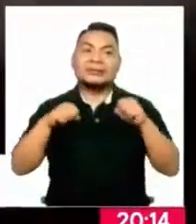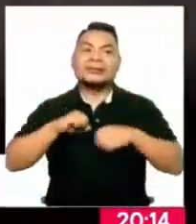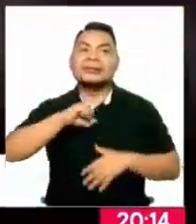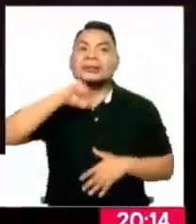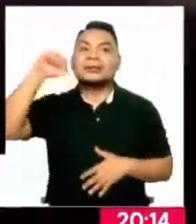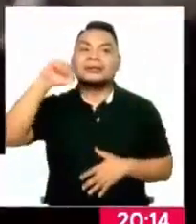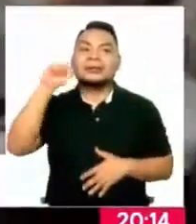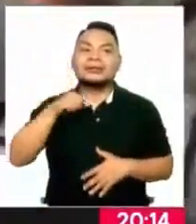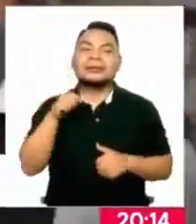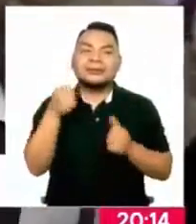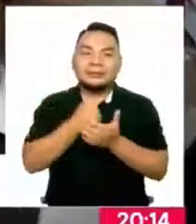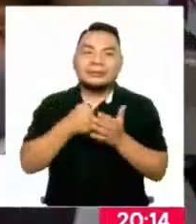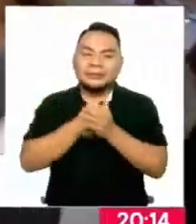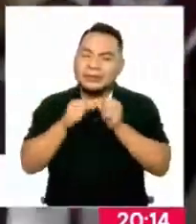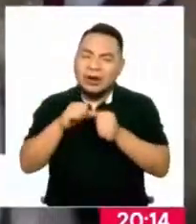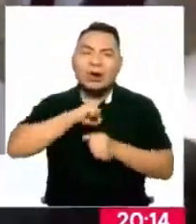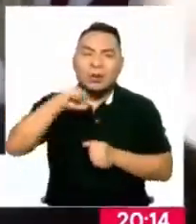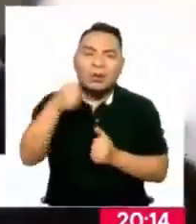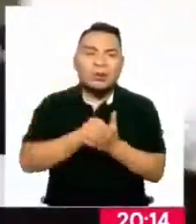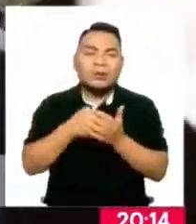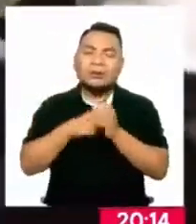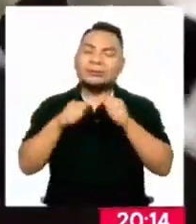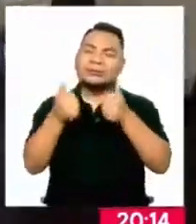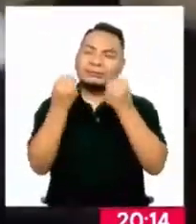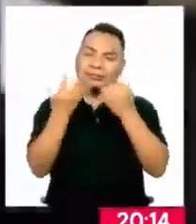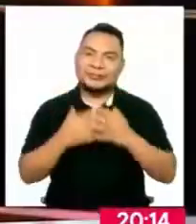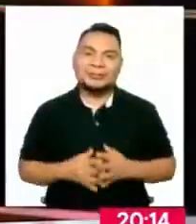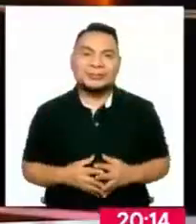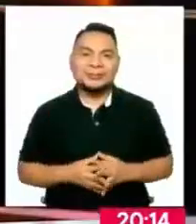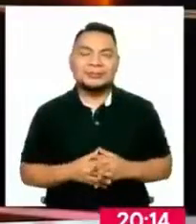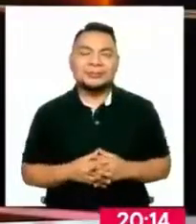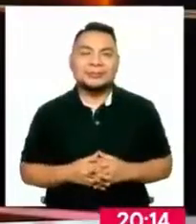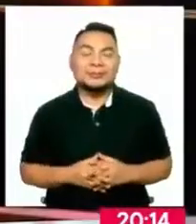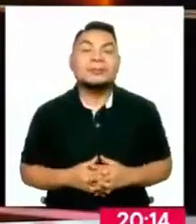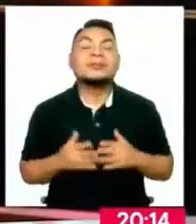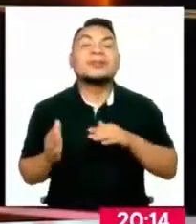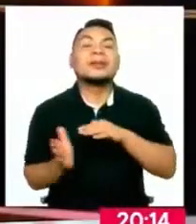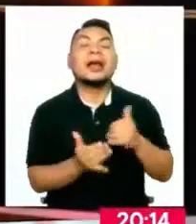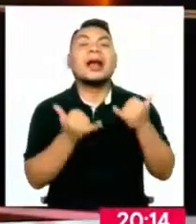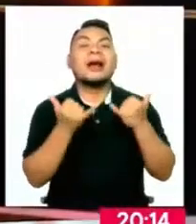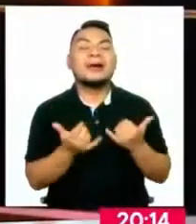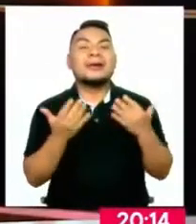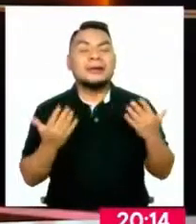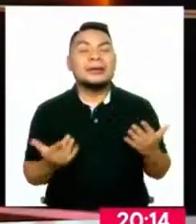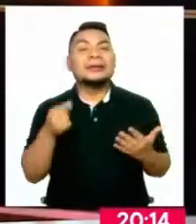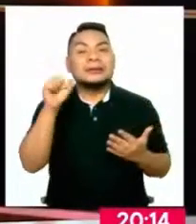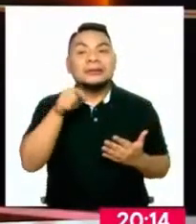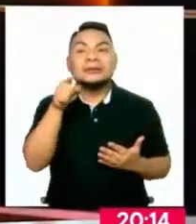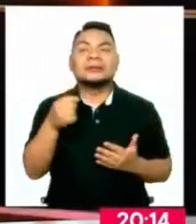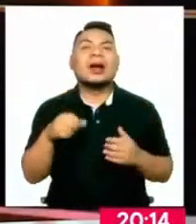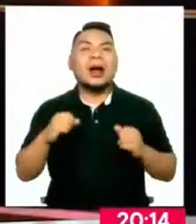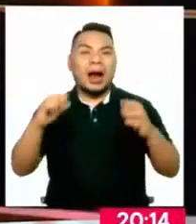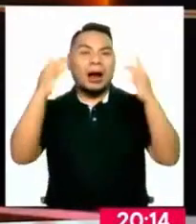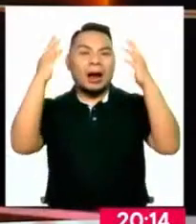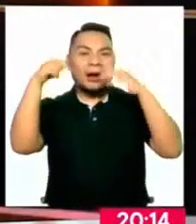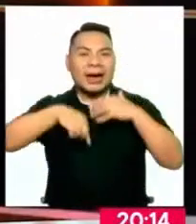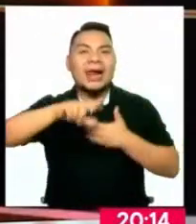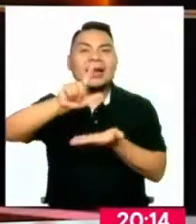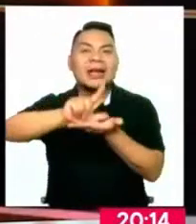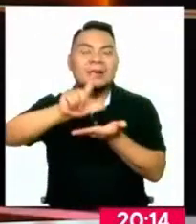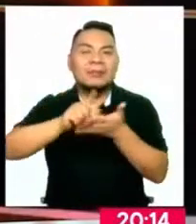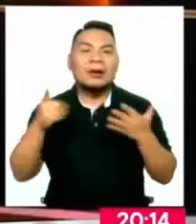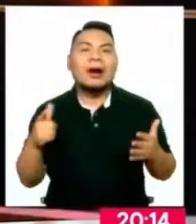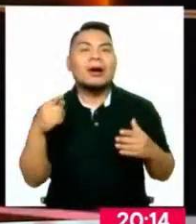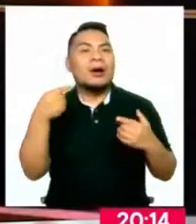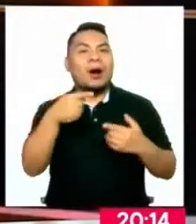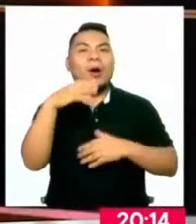fuerza jóvenes, vamos a seguir ganando, vamos a seguir luchando. Muy bien, y ahora vamos a ver cómo vivieron los hinchas aquí en Lima, el triunfo de Perú